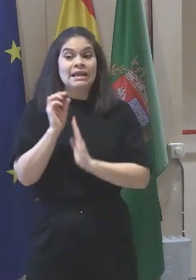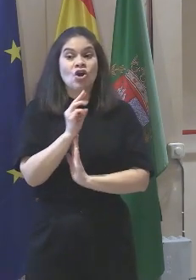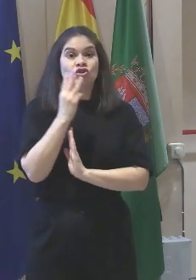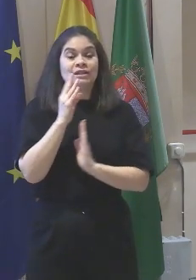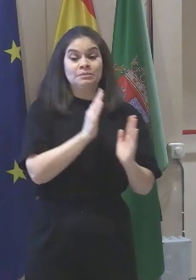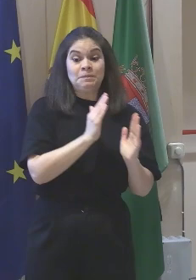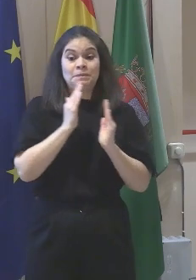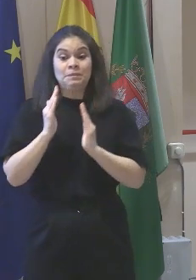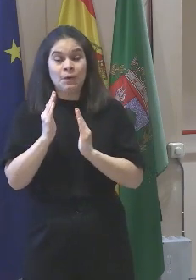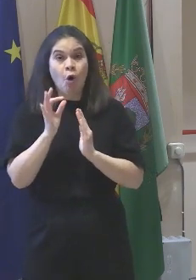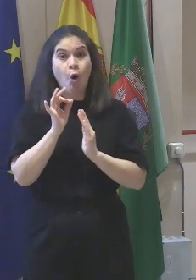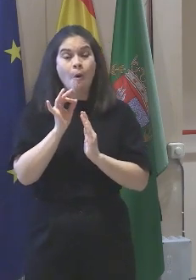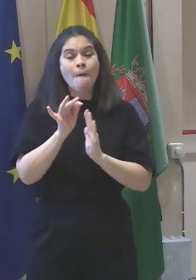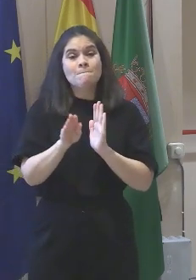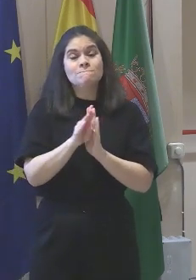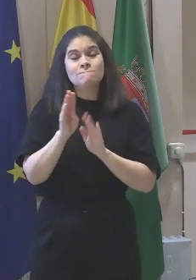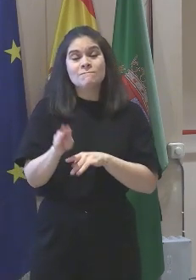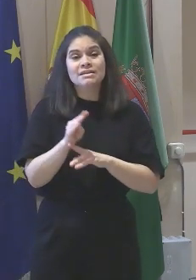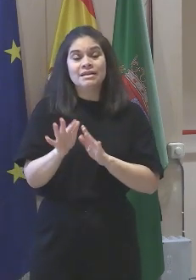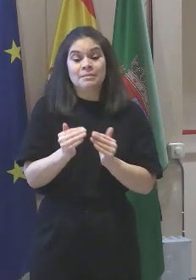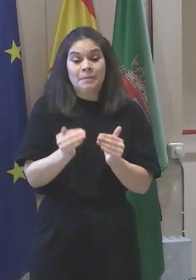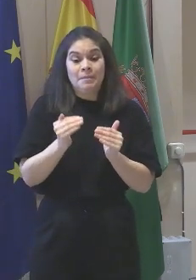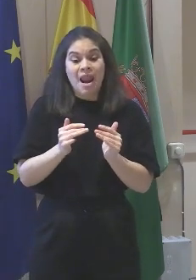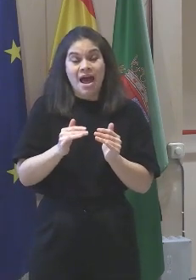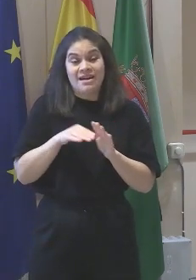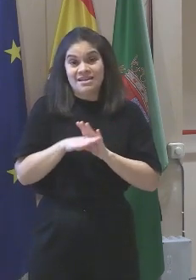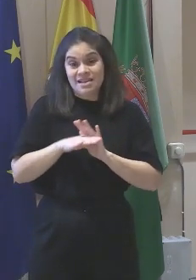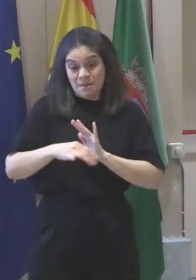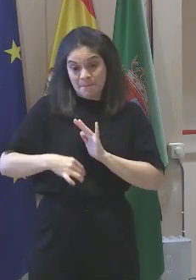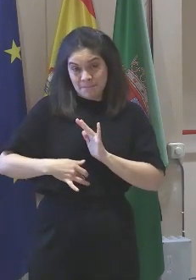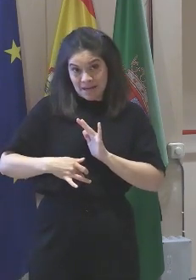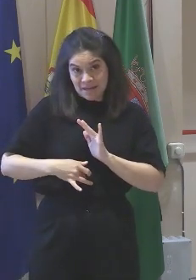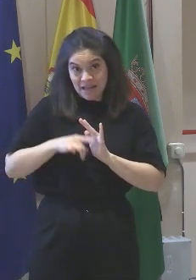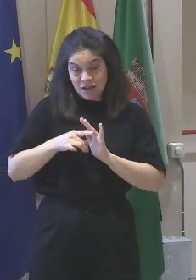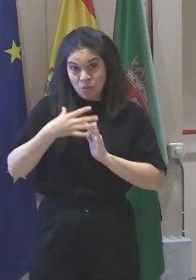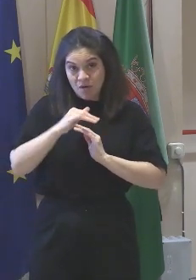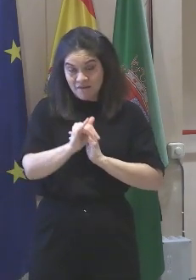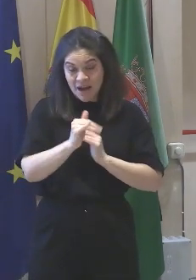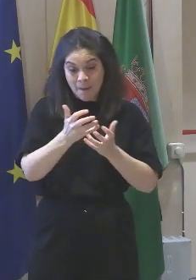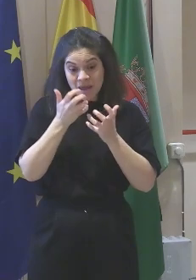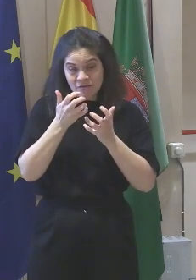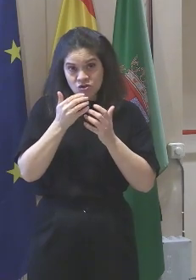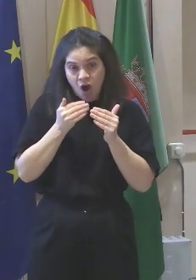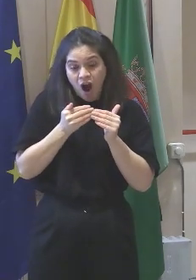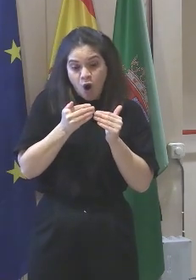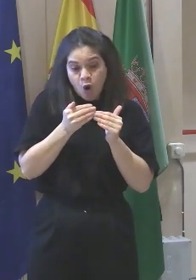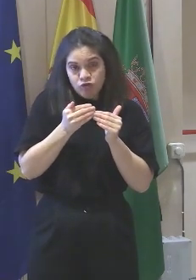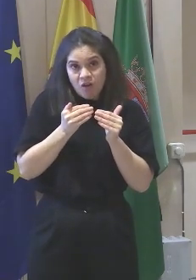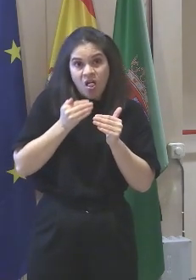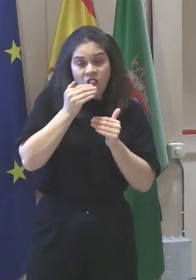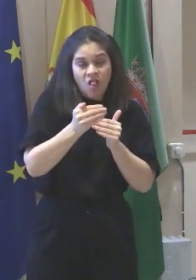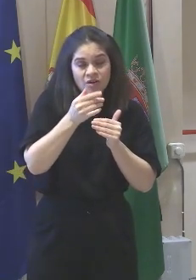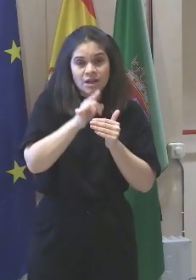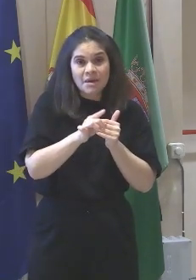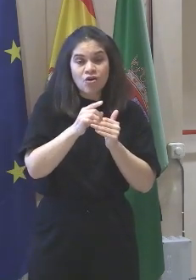tiempo la reserva pancreática, eso puede tener beneficios a corto y a largo plazo en los